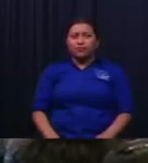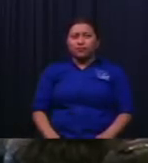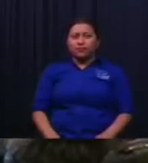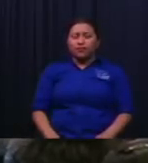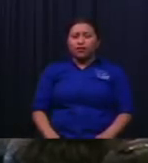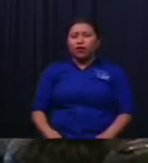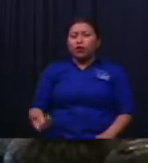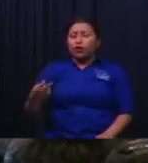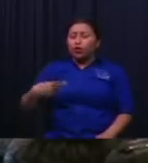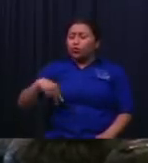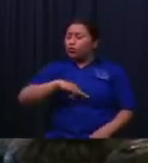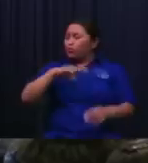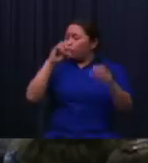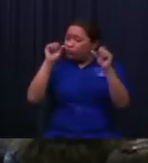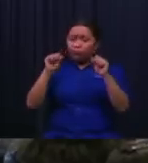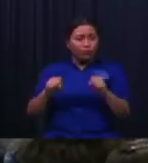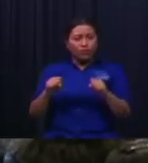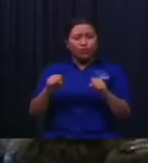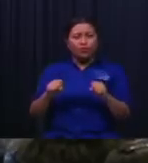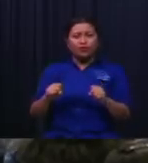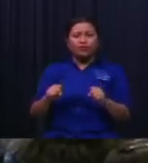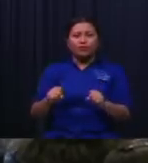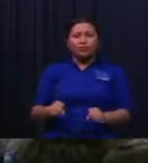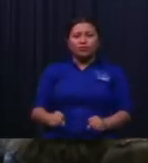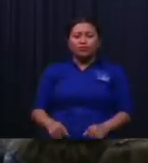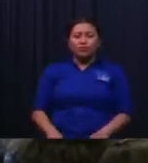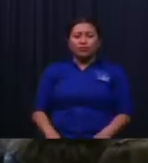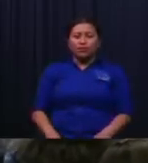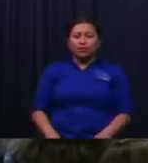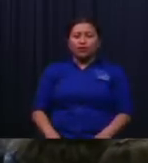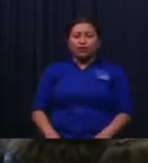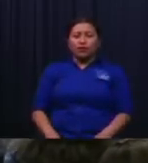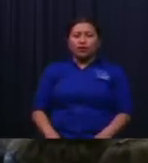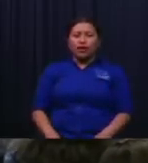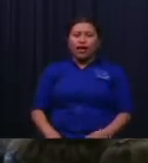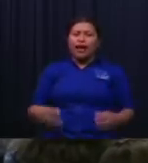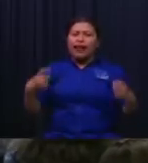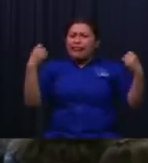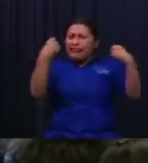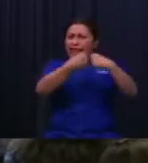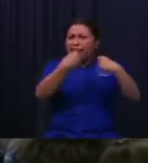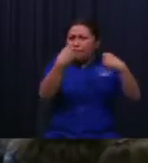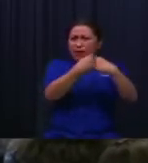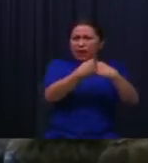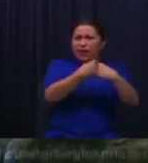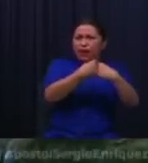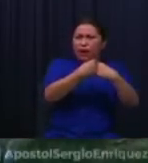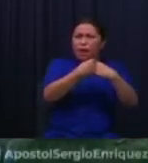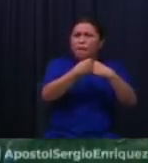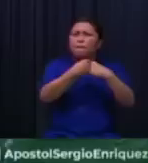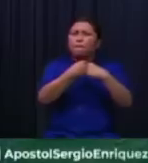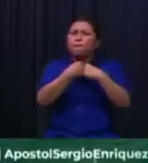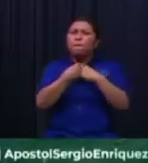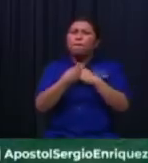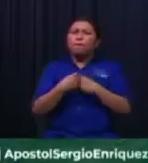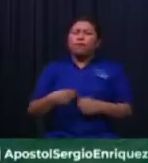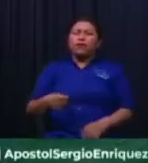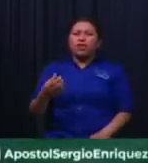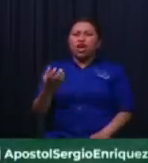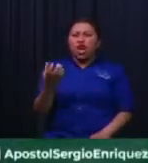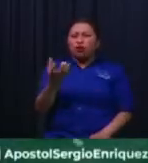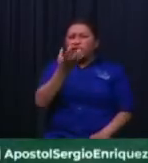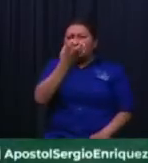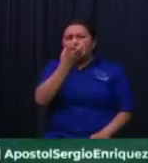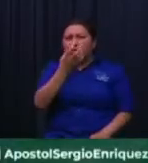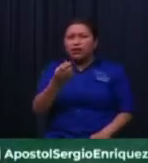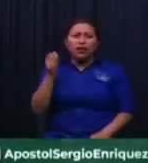no podemos, ¿verdad, hermanos? La hostilidad provoca heridas. Génesis 3:15.